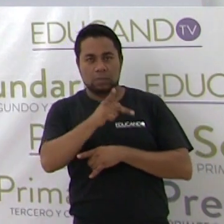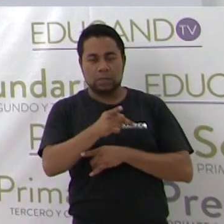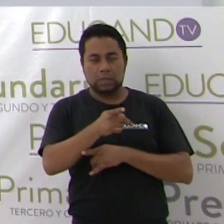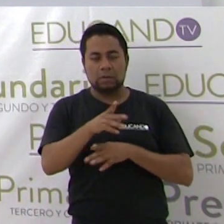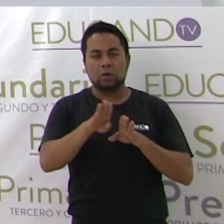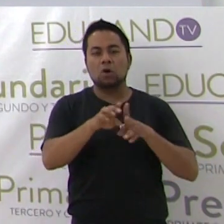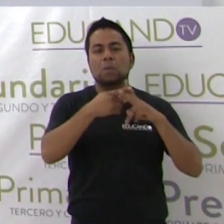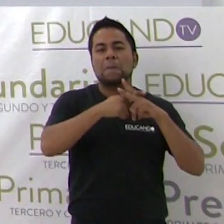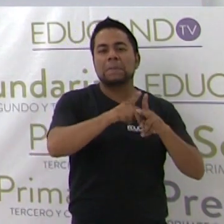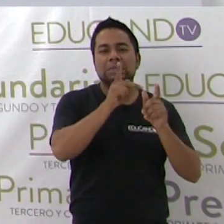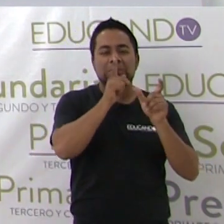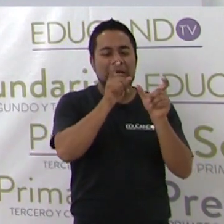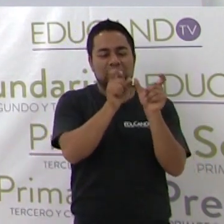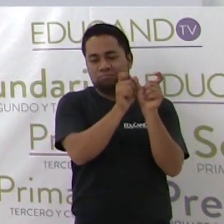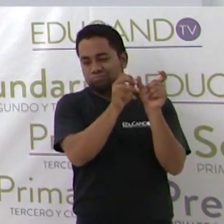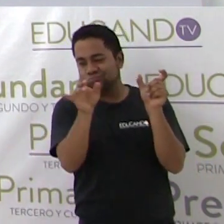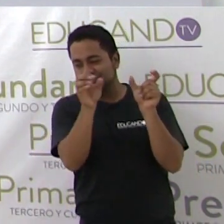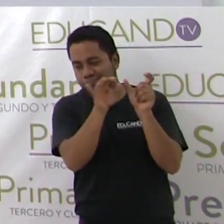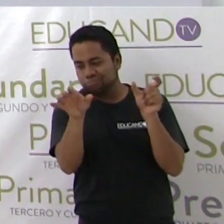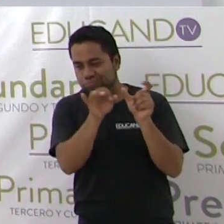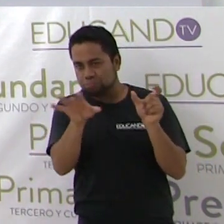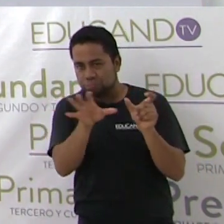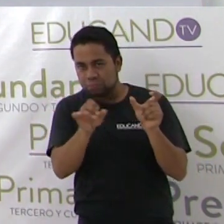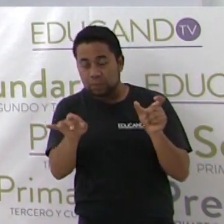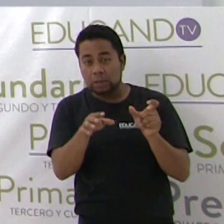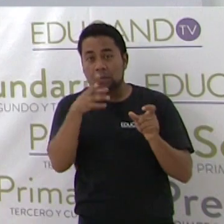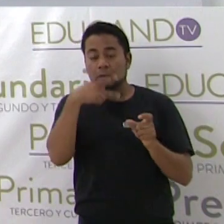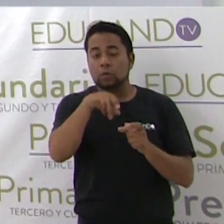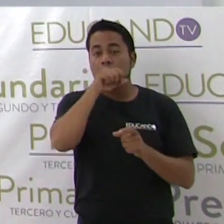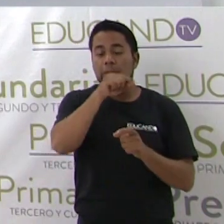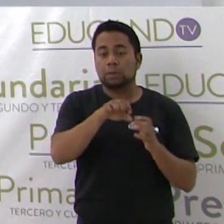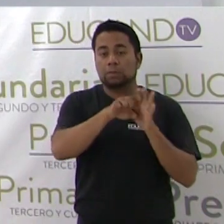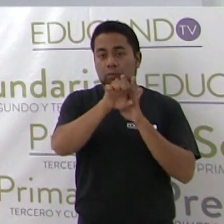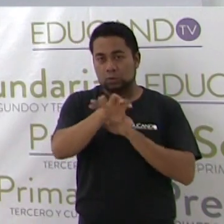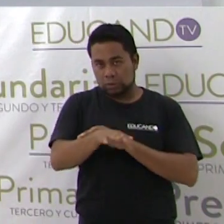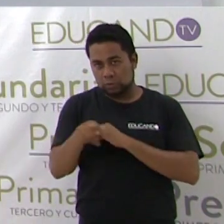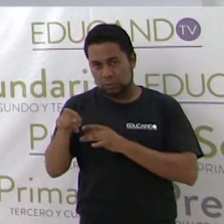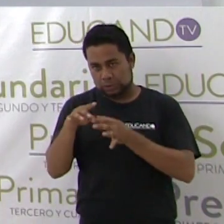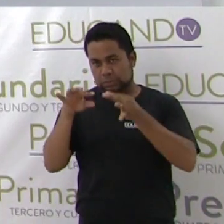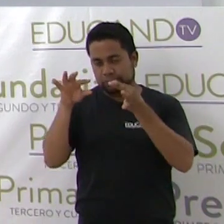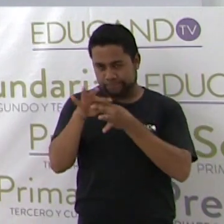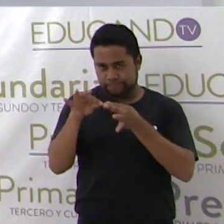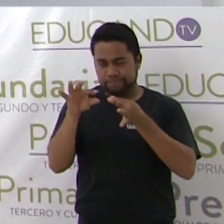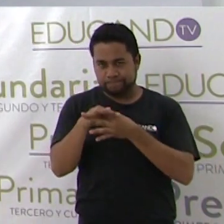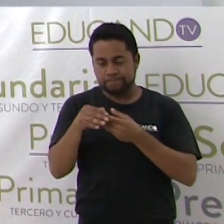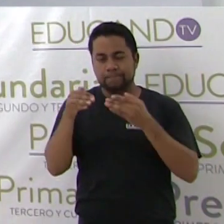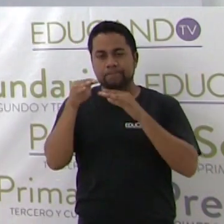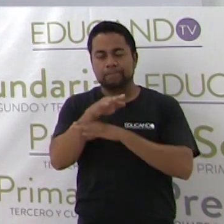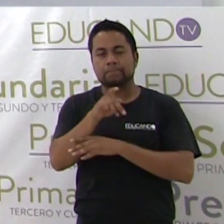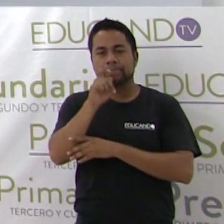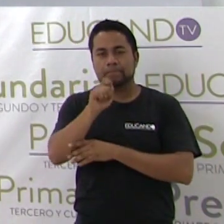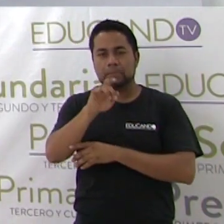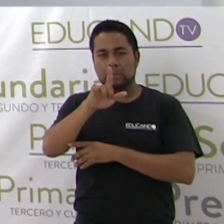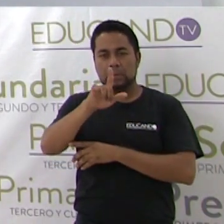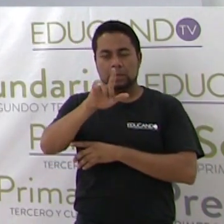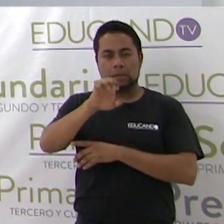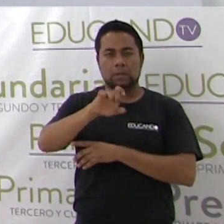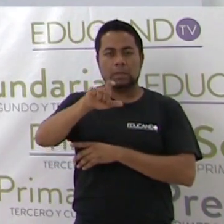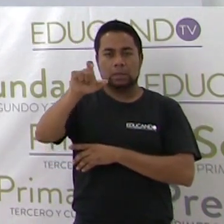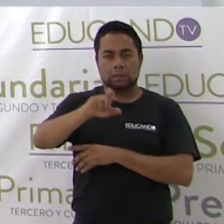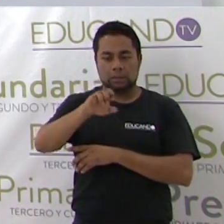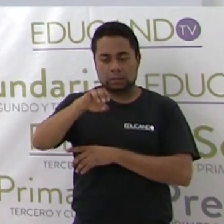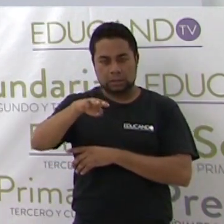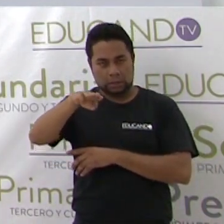la palabra, pero también hacer referencia en lo que es el lexema y